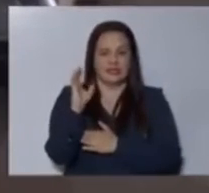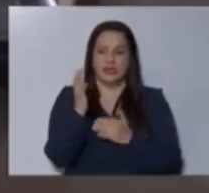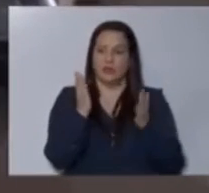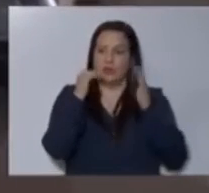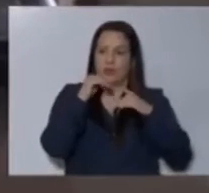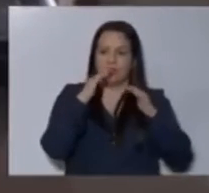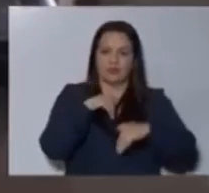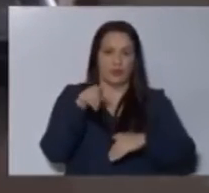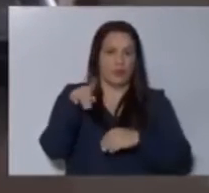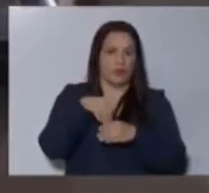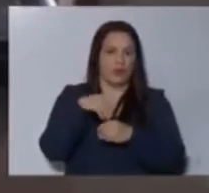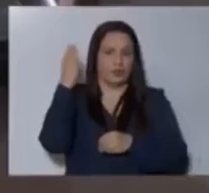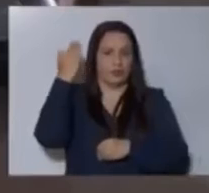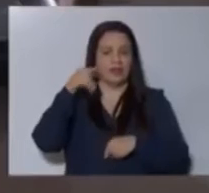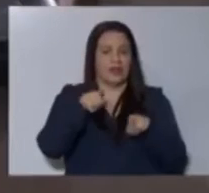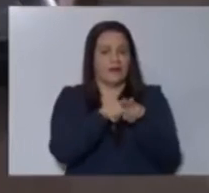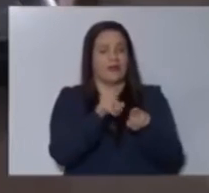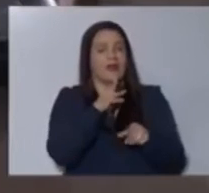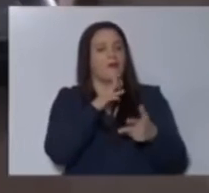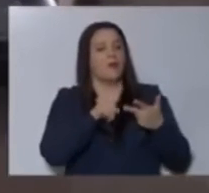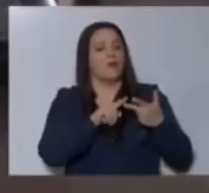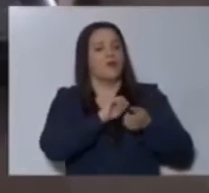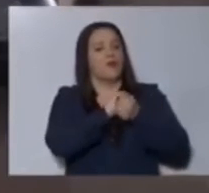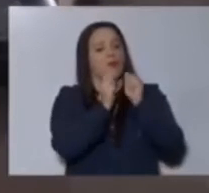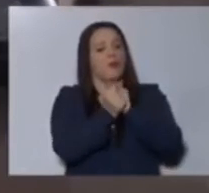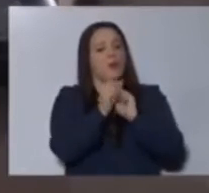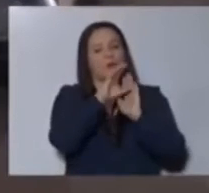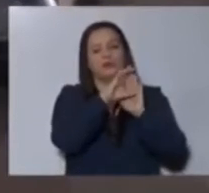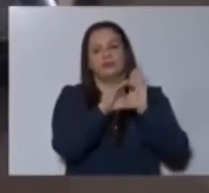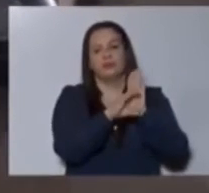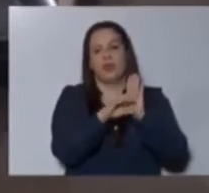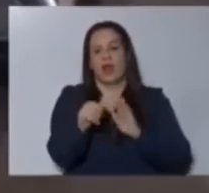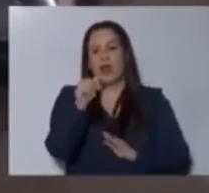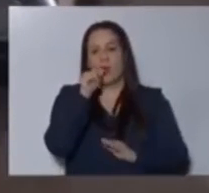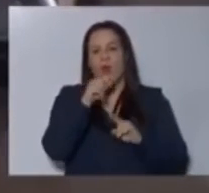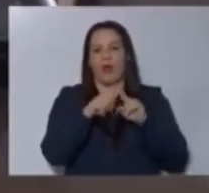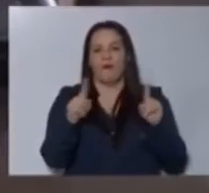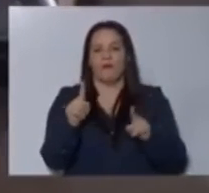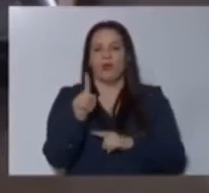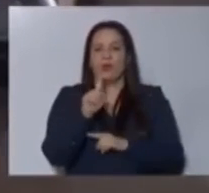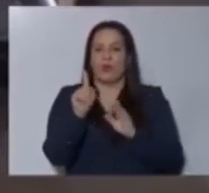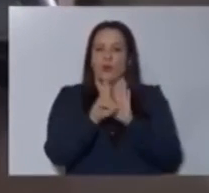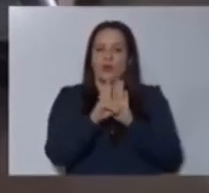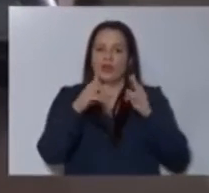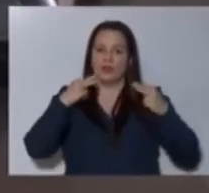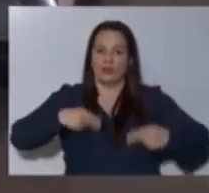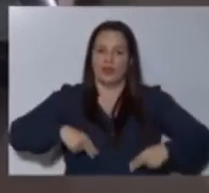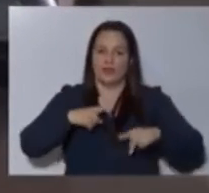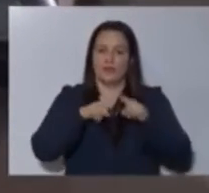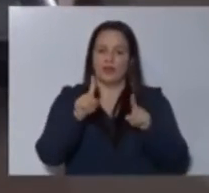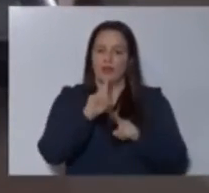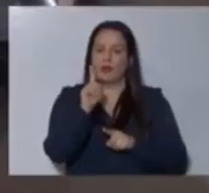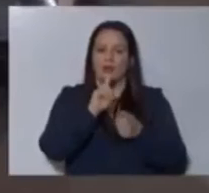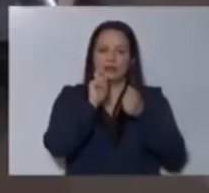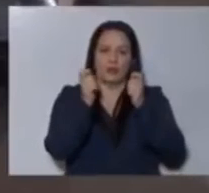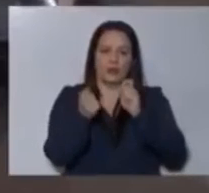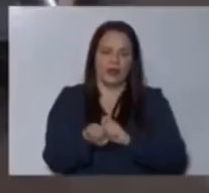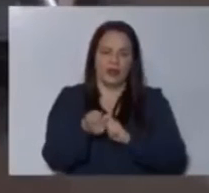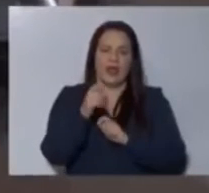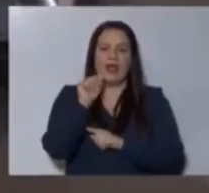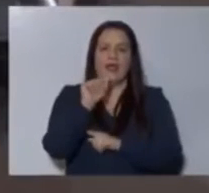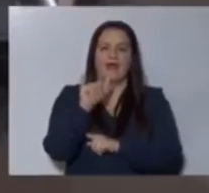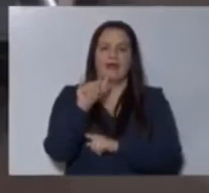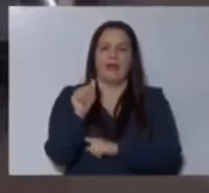reforma constitucional del agua como derecho humano, pero no concretó un plan de intervención en AIA, readecuando sus inversiones de acuerdo a